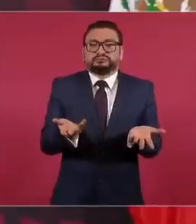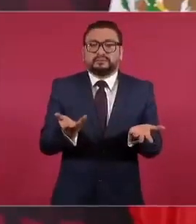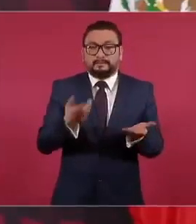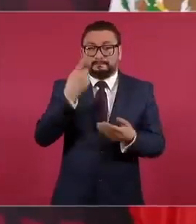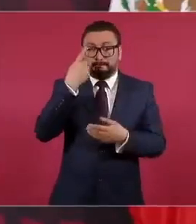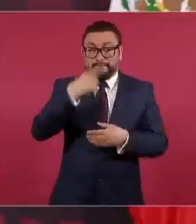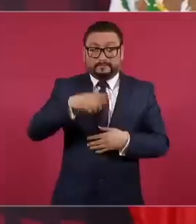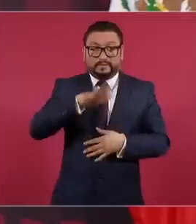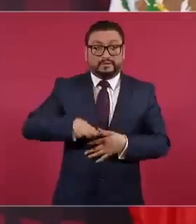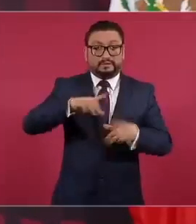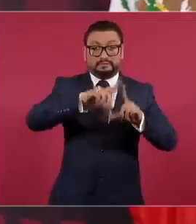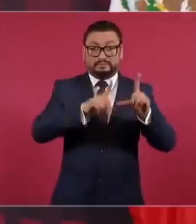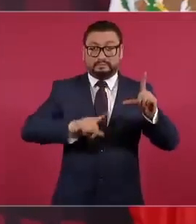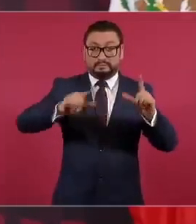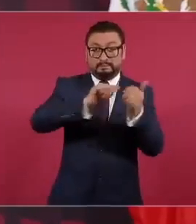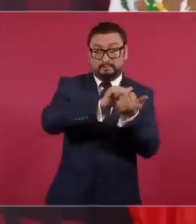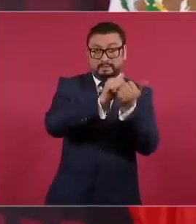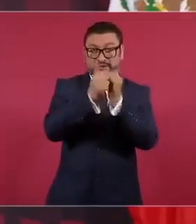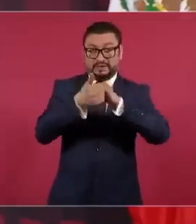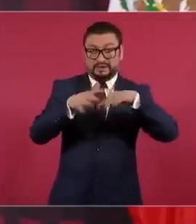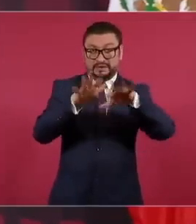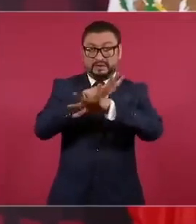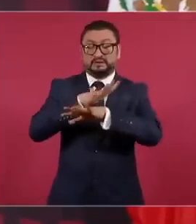para transformar este país, lo hemos hecho